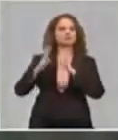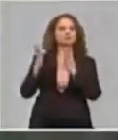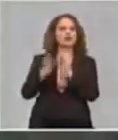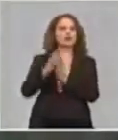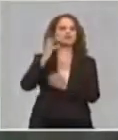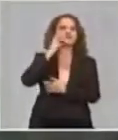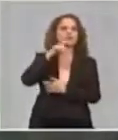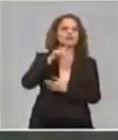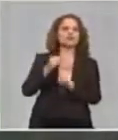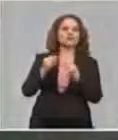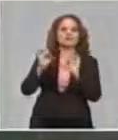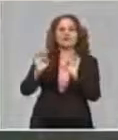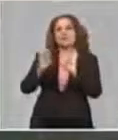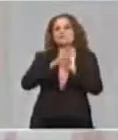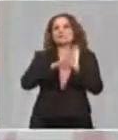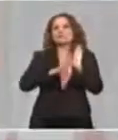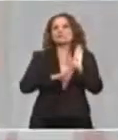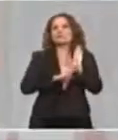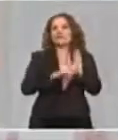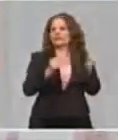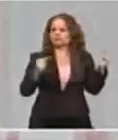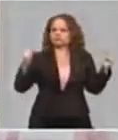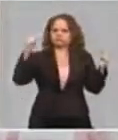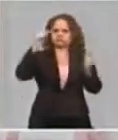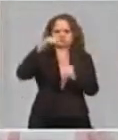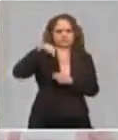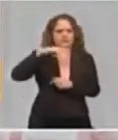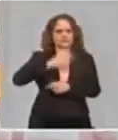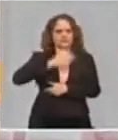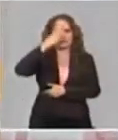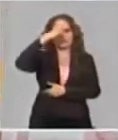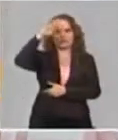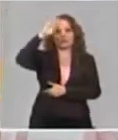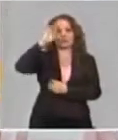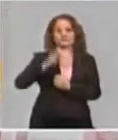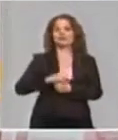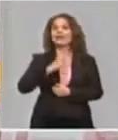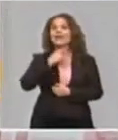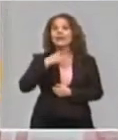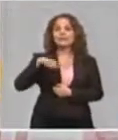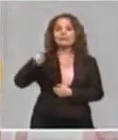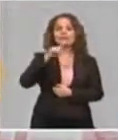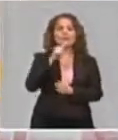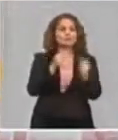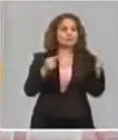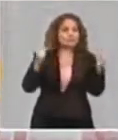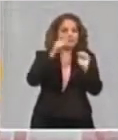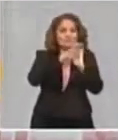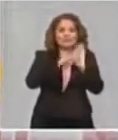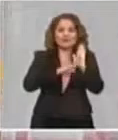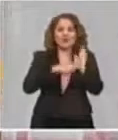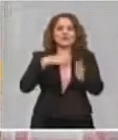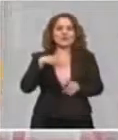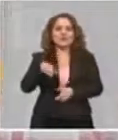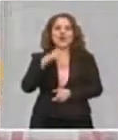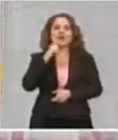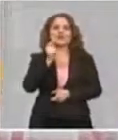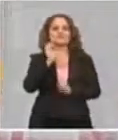programas prioritarios del país. Por ejemplo, el MINSIN, que es el programa fundamental del territorio, incluyendo los demás, por